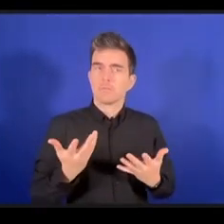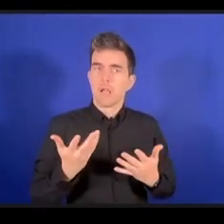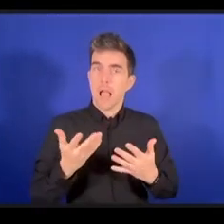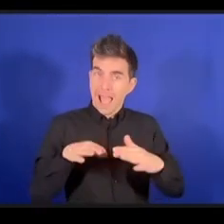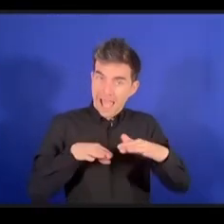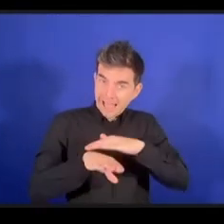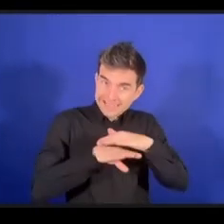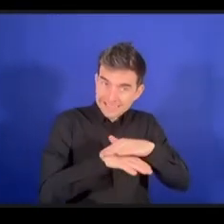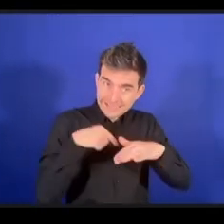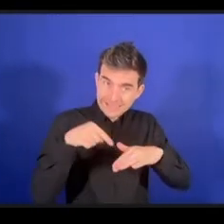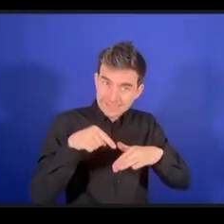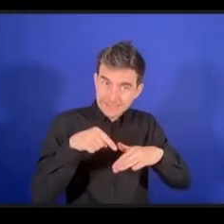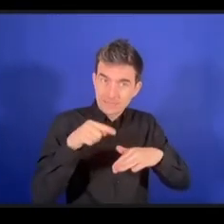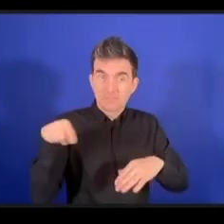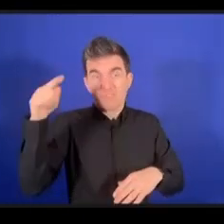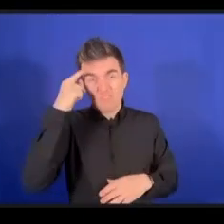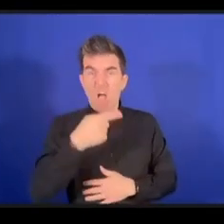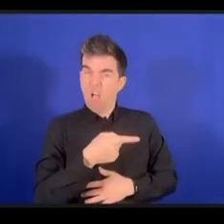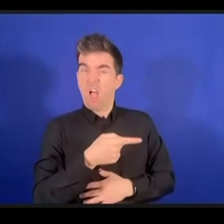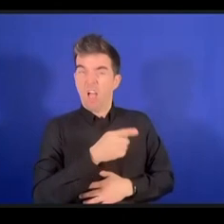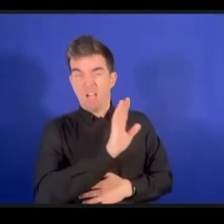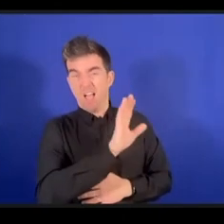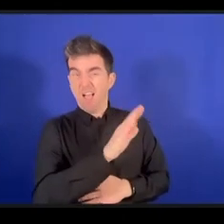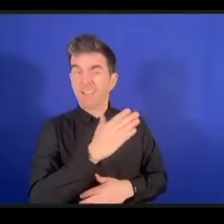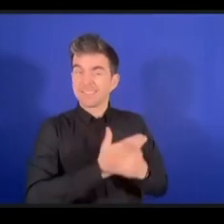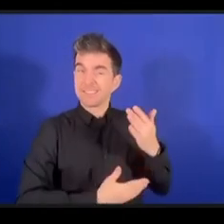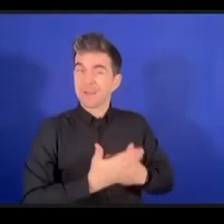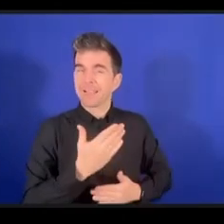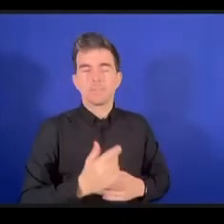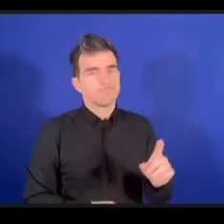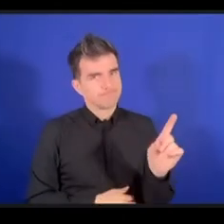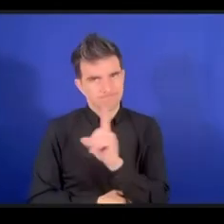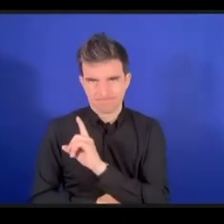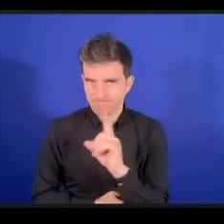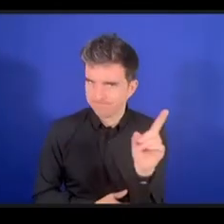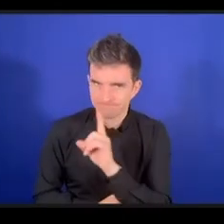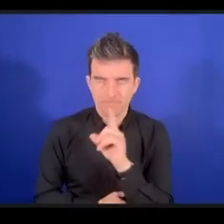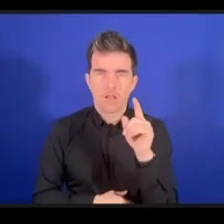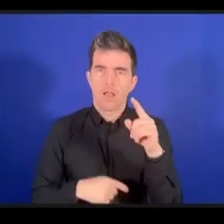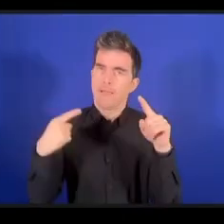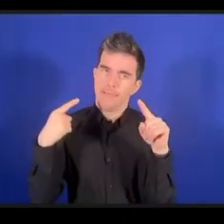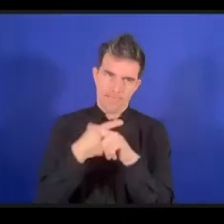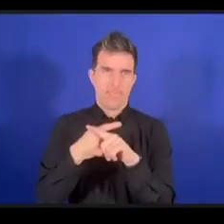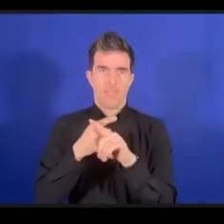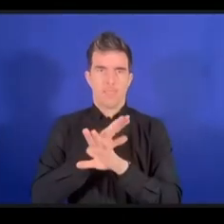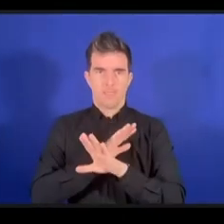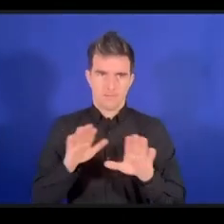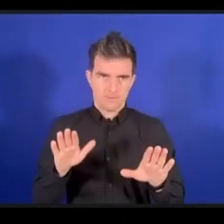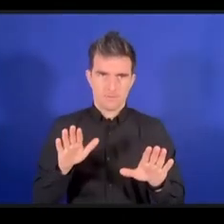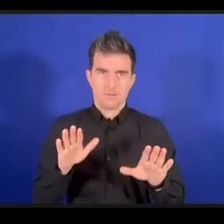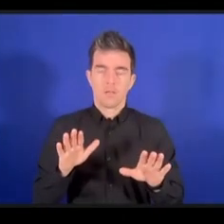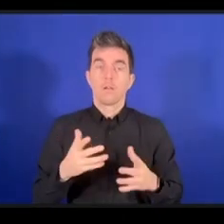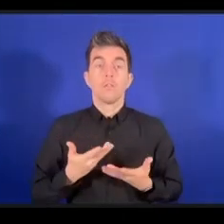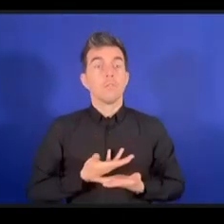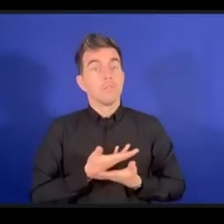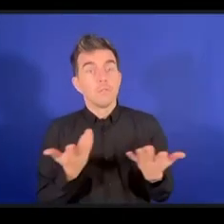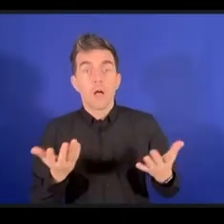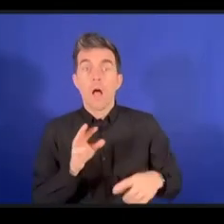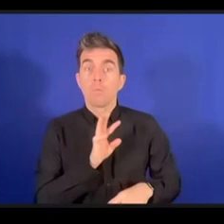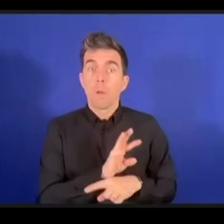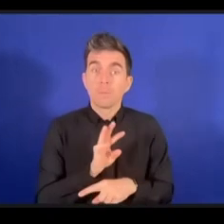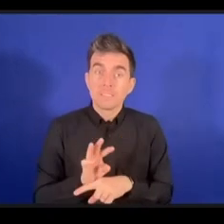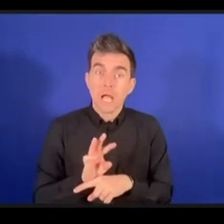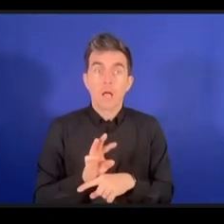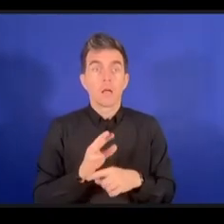personas con discapacidades y eso no es verdad hay cosas que se han hecho accesibles para personas con